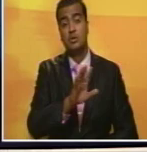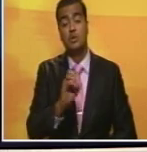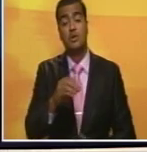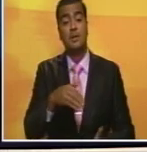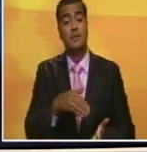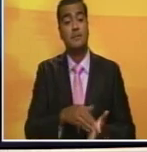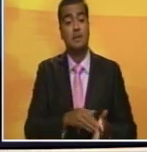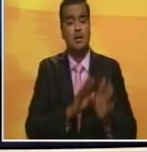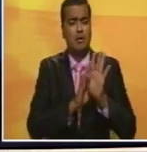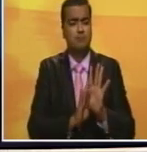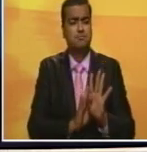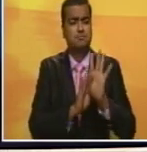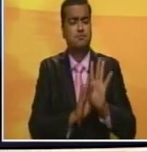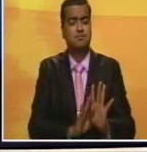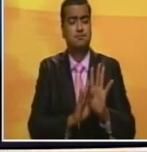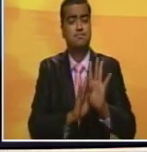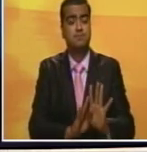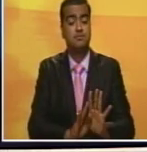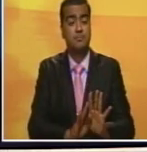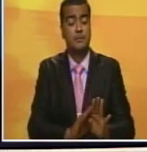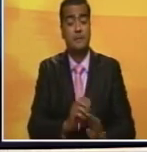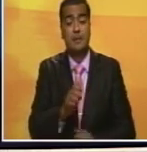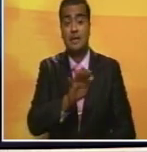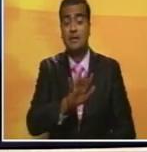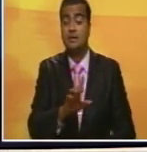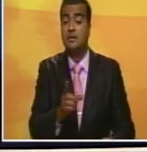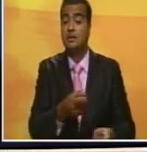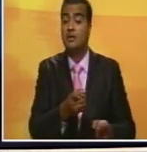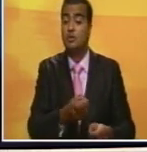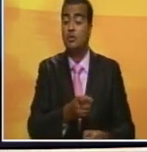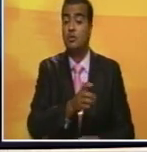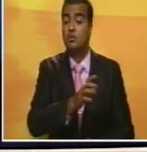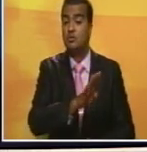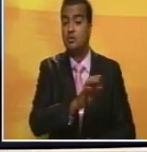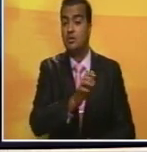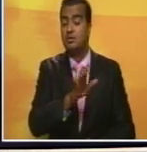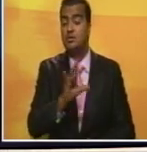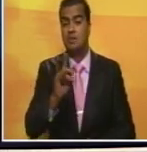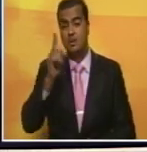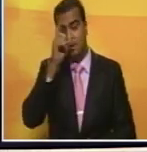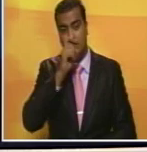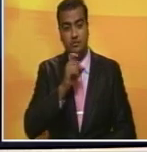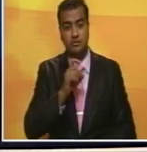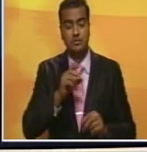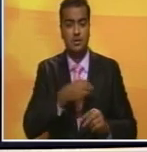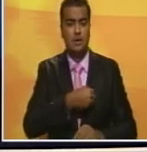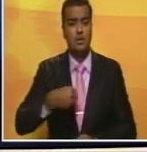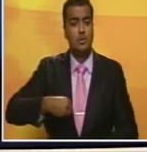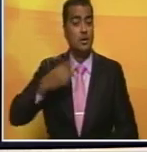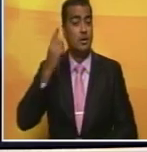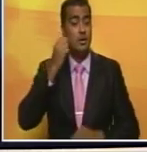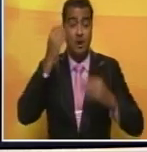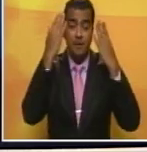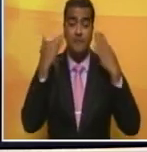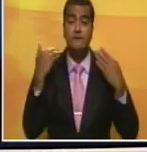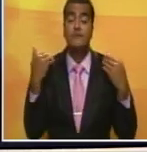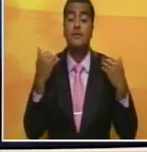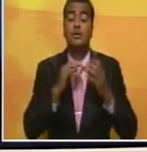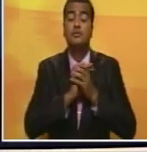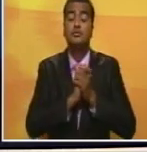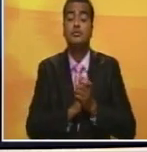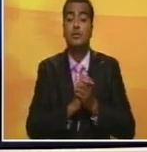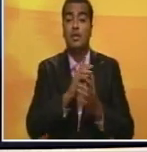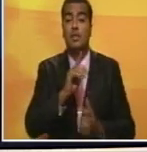250.000 peregrinos celebraron este martes 15 de agosto los 417 años de Nuestra Señora Virgen de la Consolación de